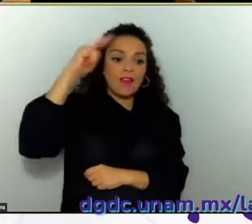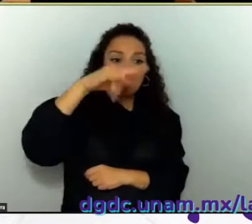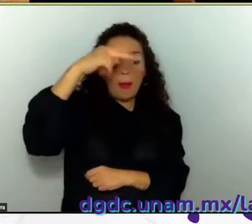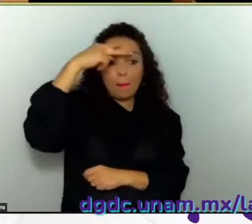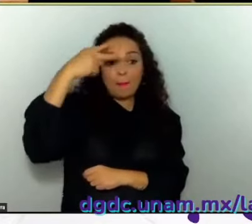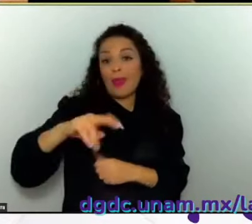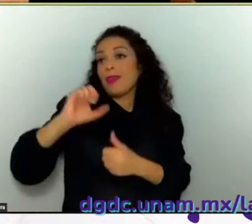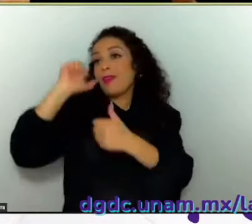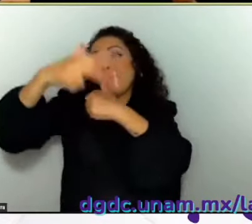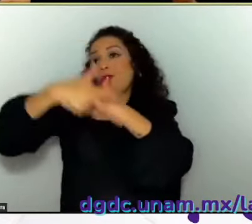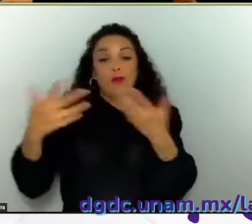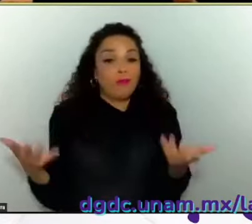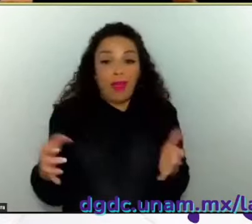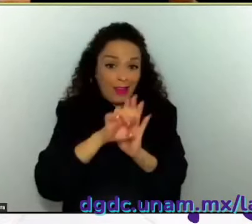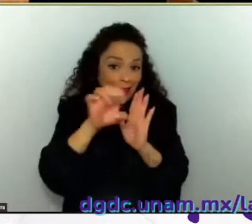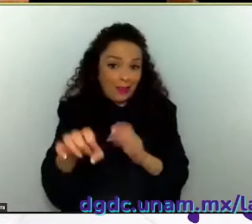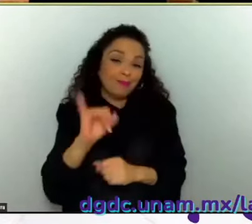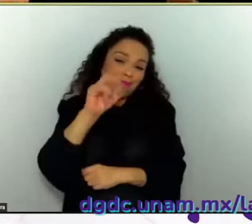sé. Sí, exacto.